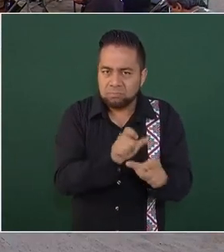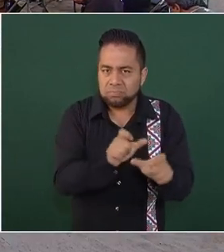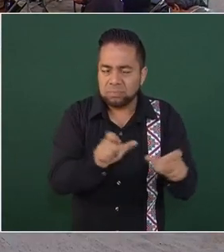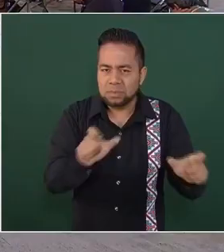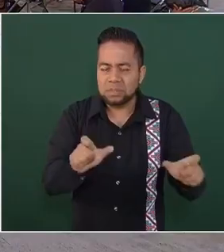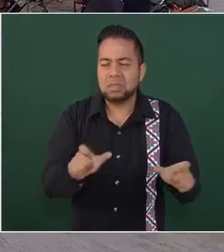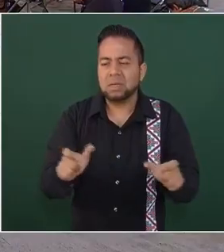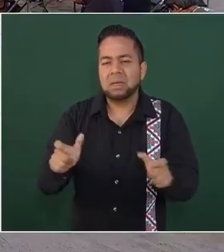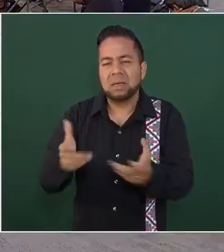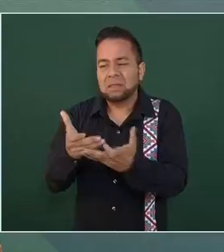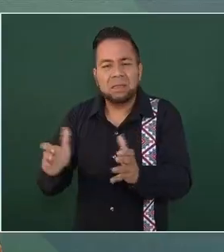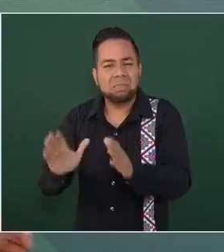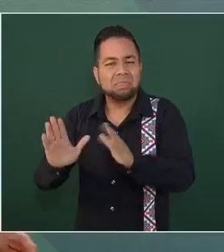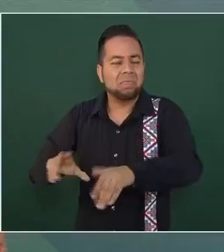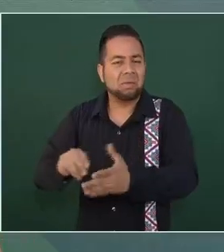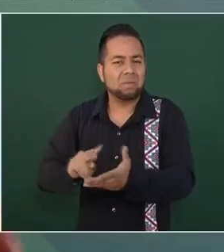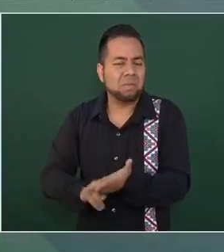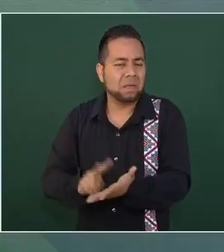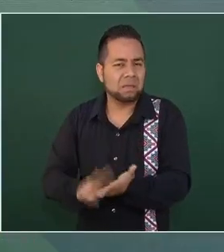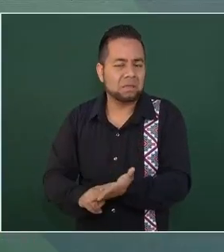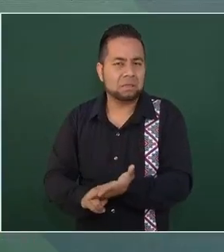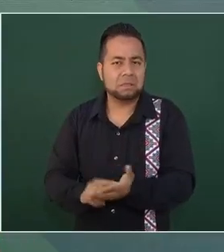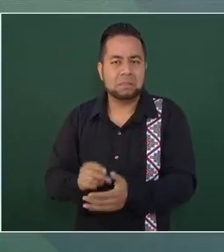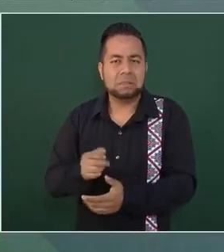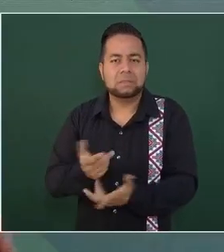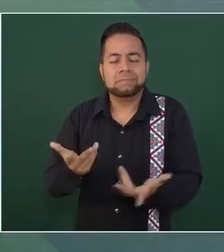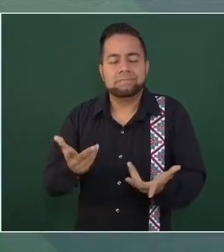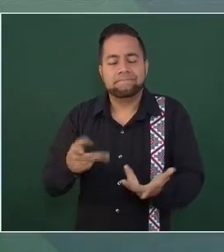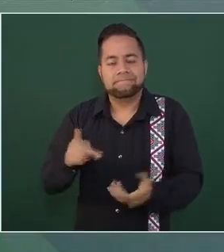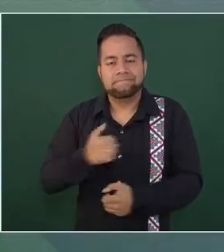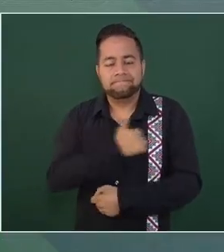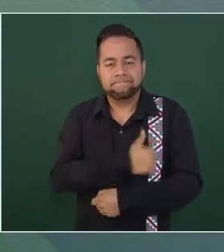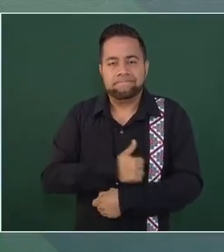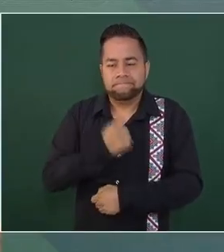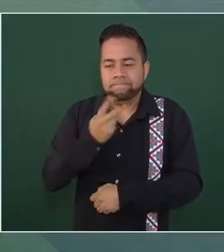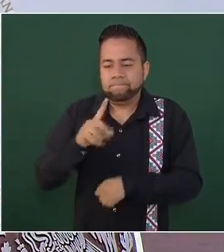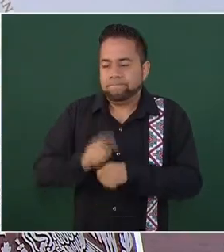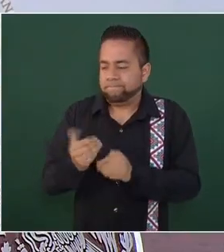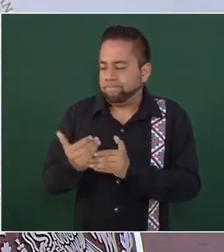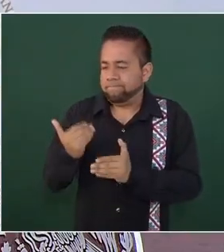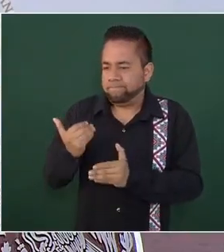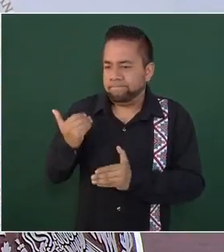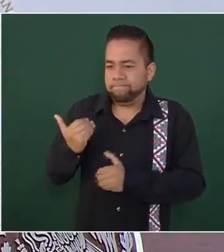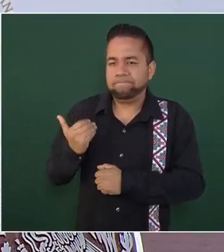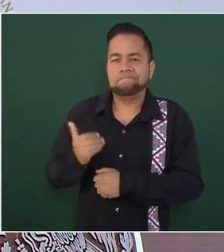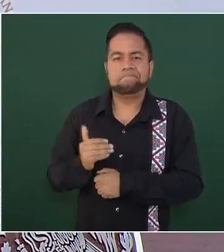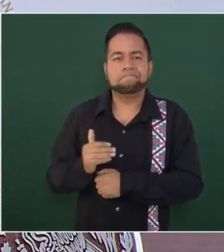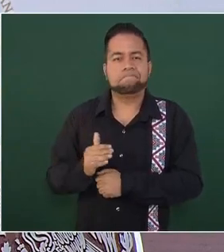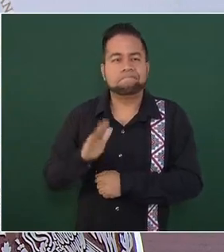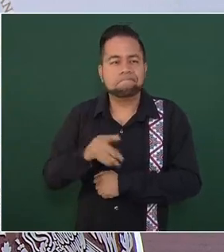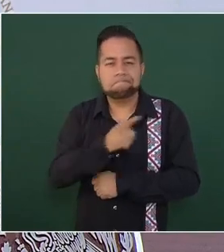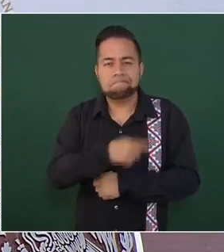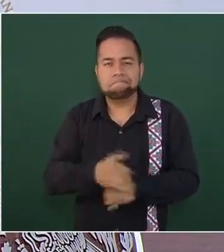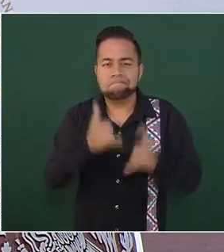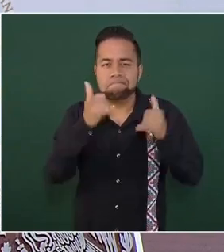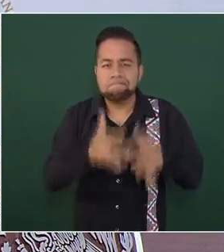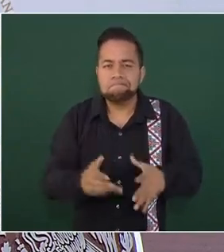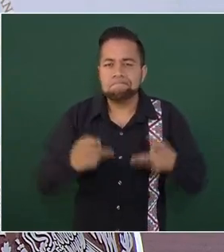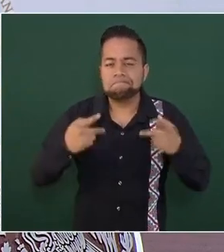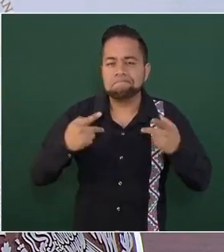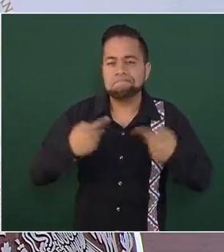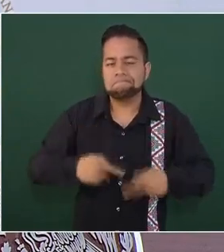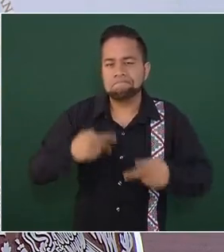desafortunadamente en los últimos días se vino suscitando una radicalización de las